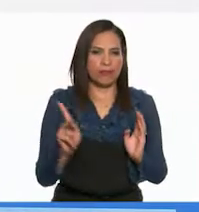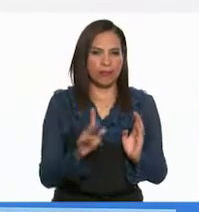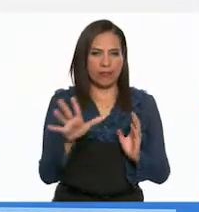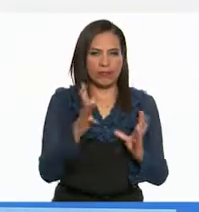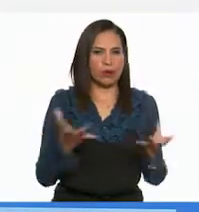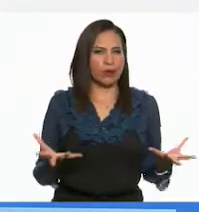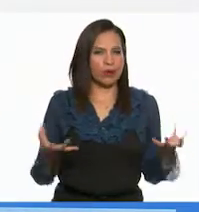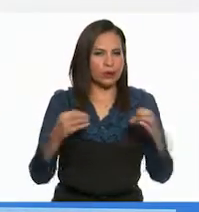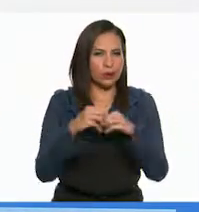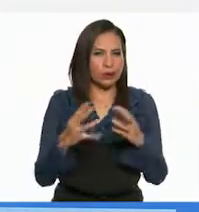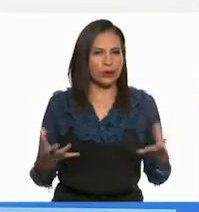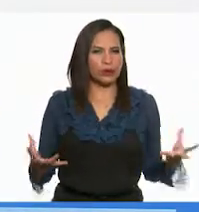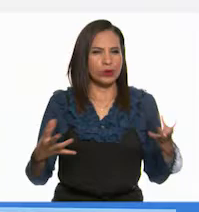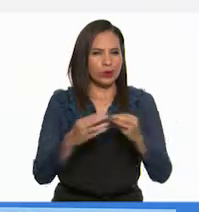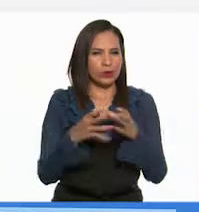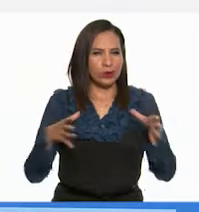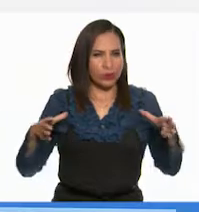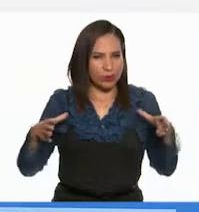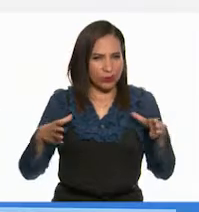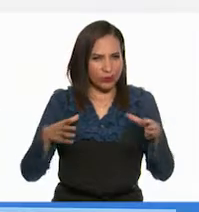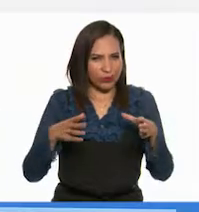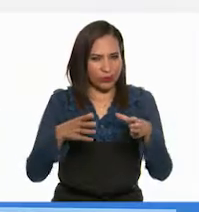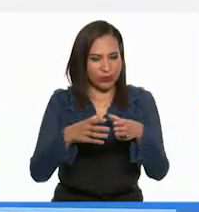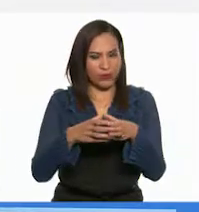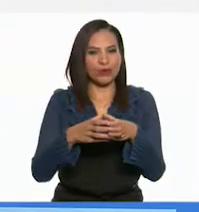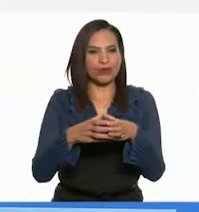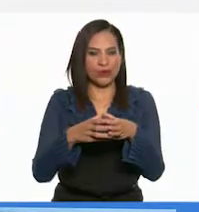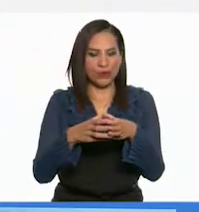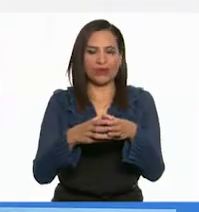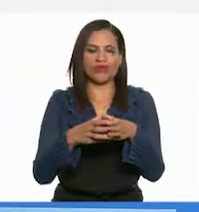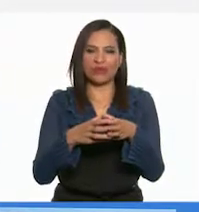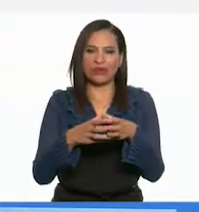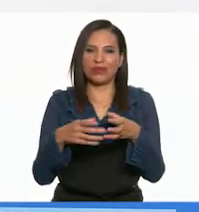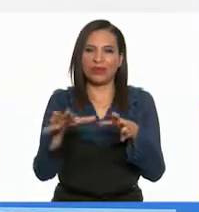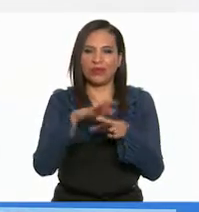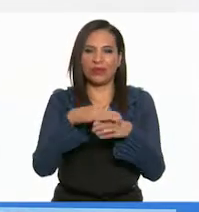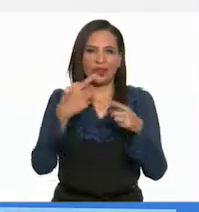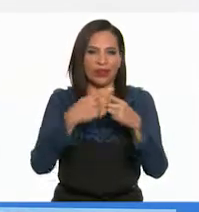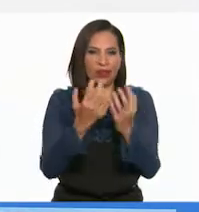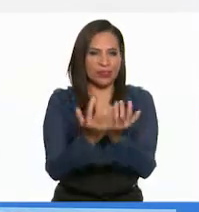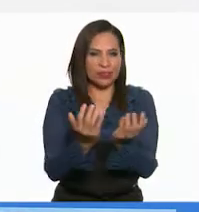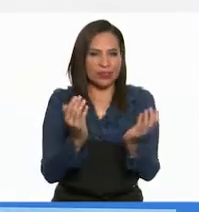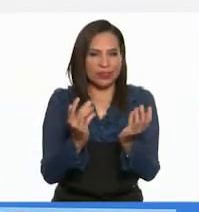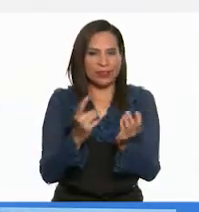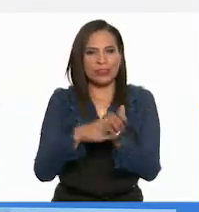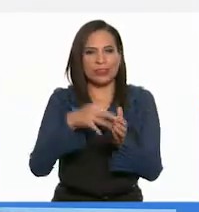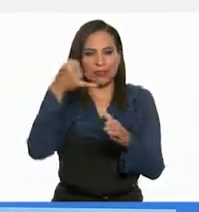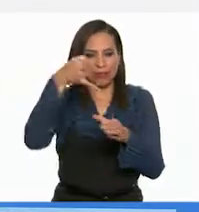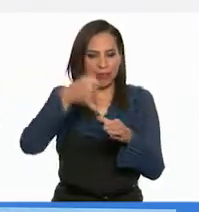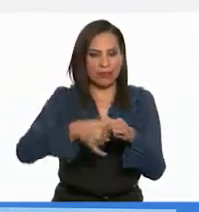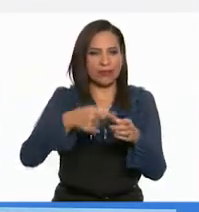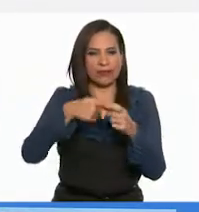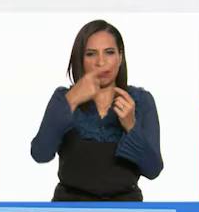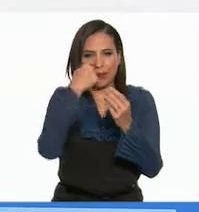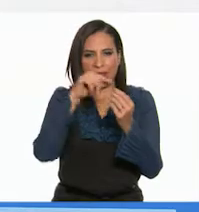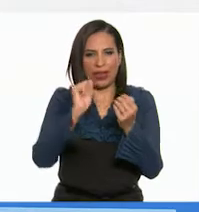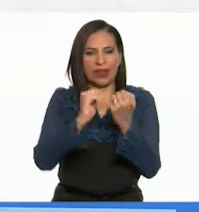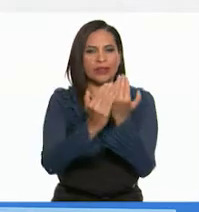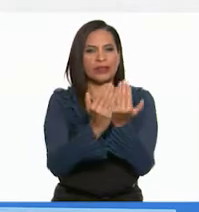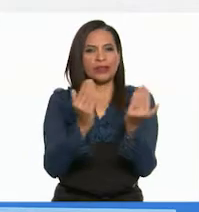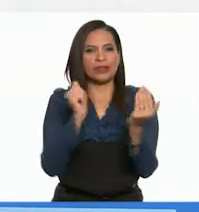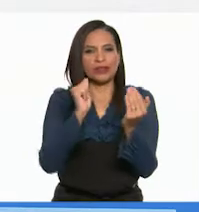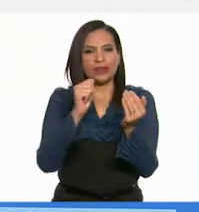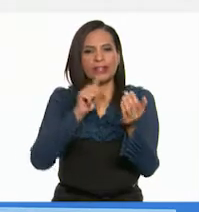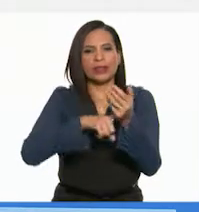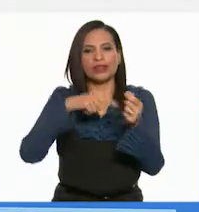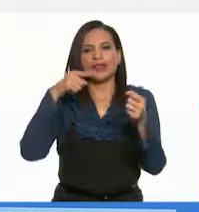se sumó a nuestra causa. Y en conjunto, pues se cavaron trincheras, se perforaron muros de iglesias y casas